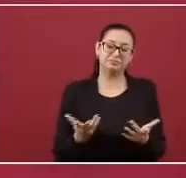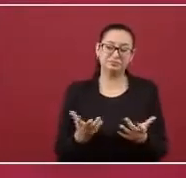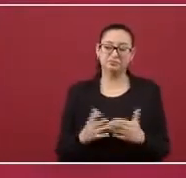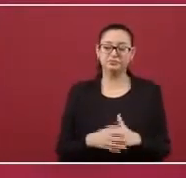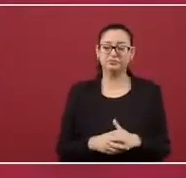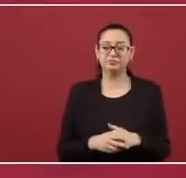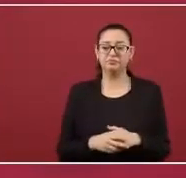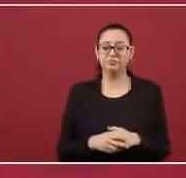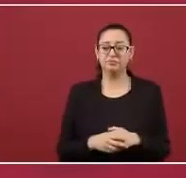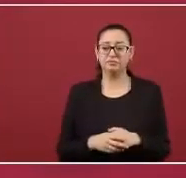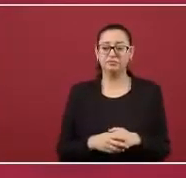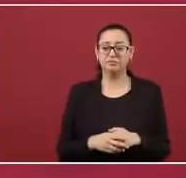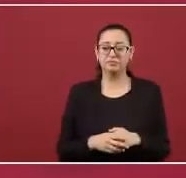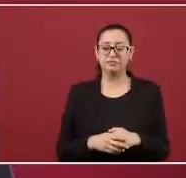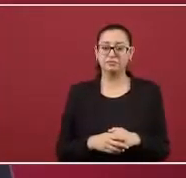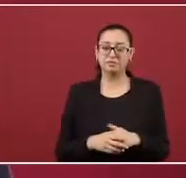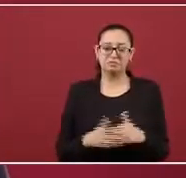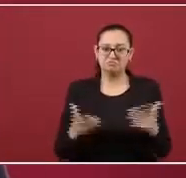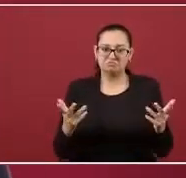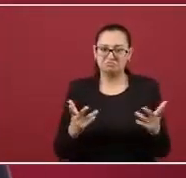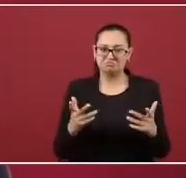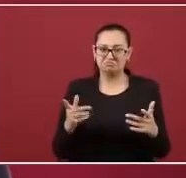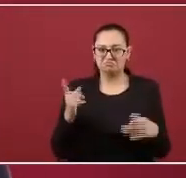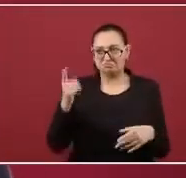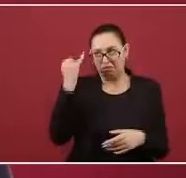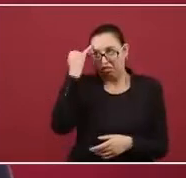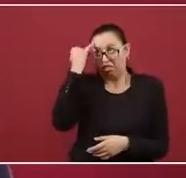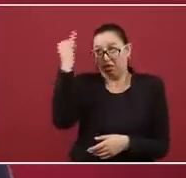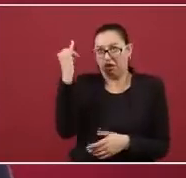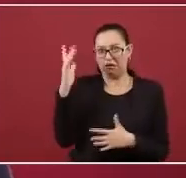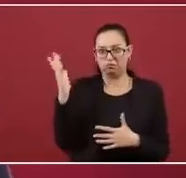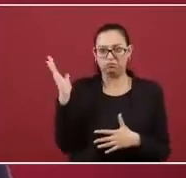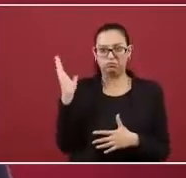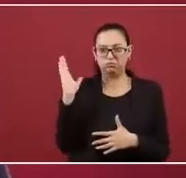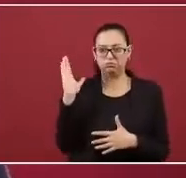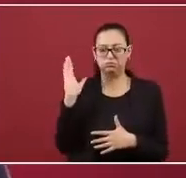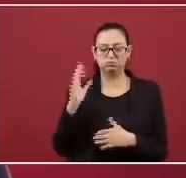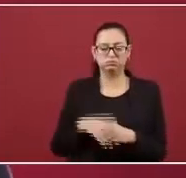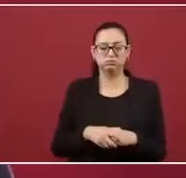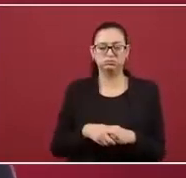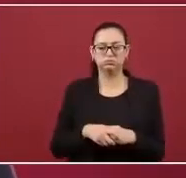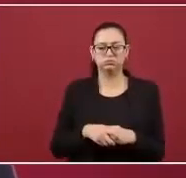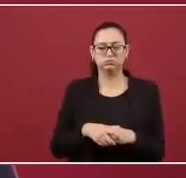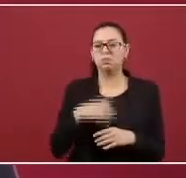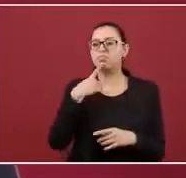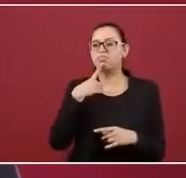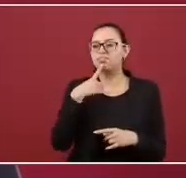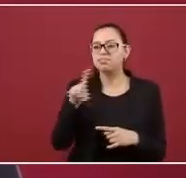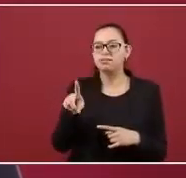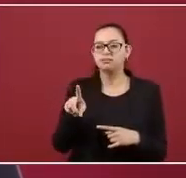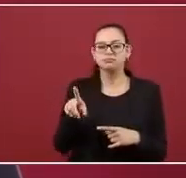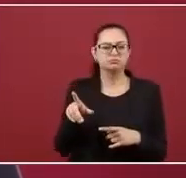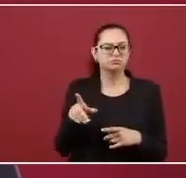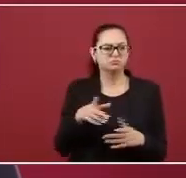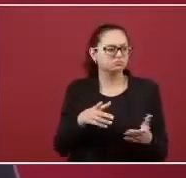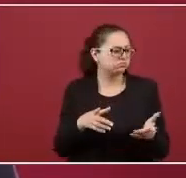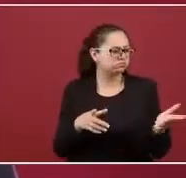fabricaban denuncias